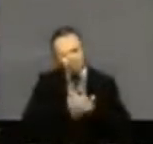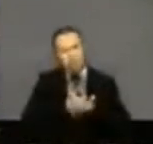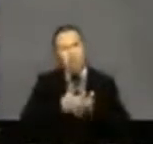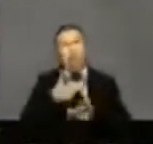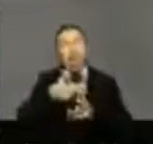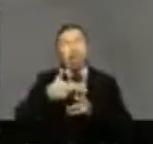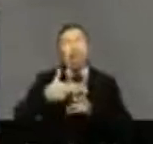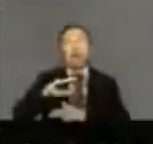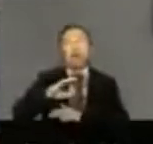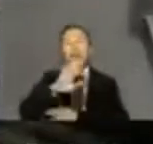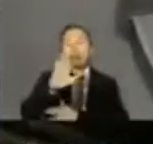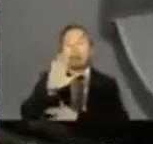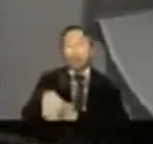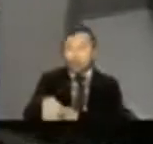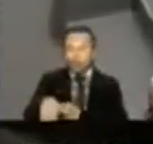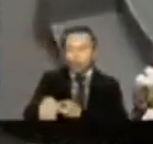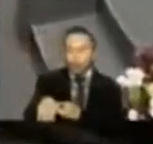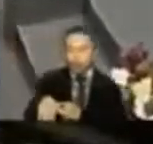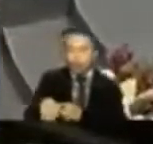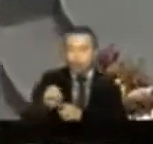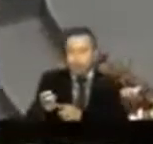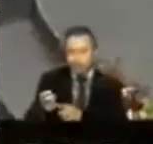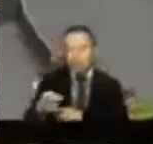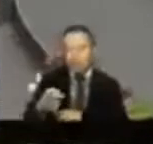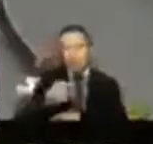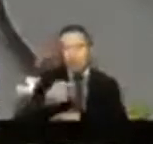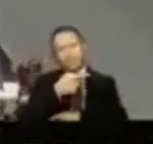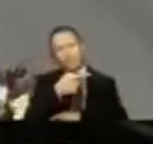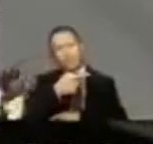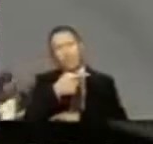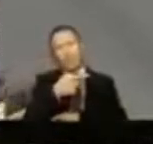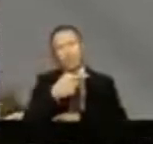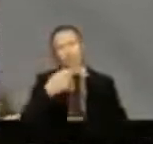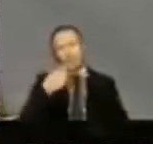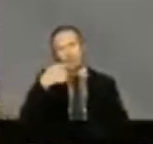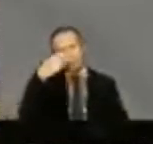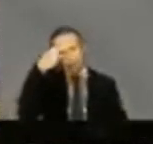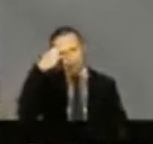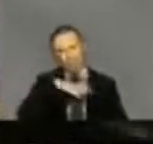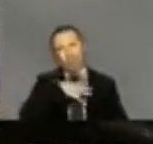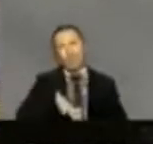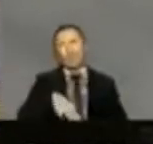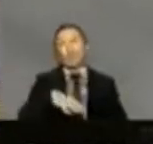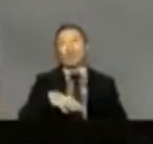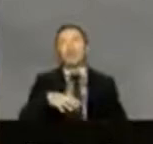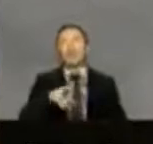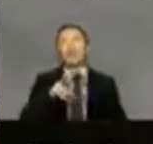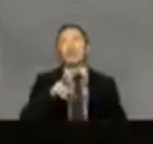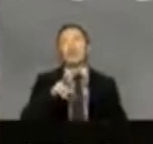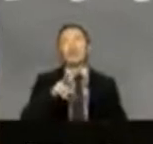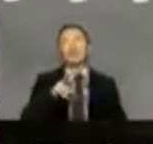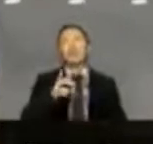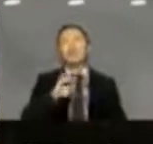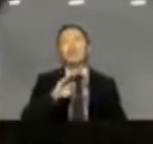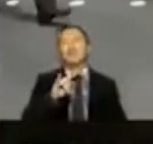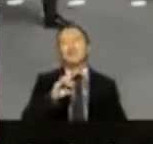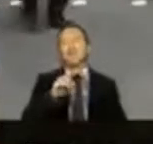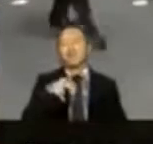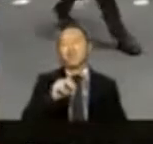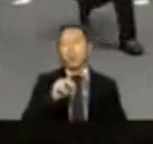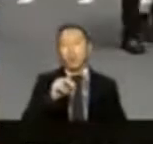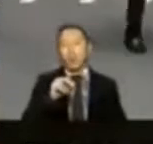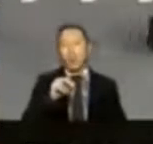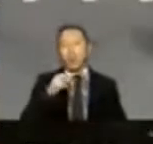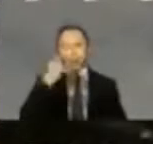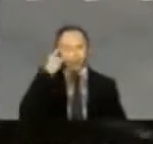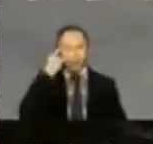al sacrificio de la gran empresa de energía que había en España. En México pasó algo muy similar. Georgina Kessel se fue a